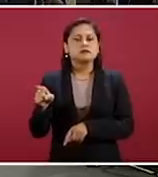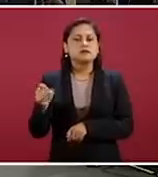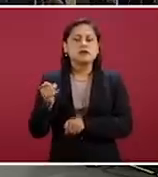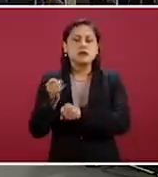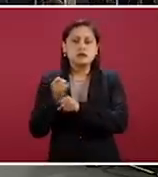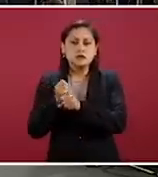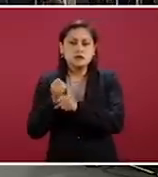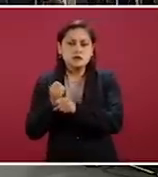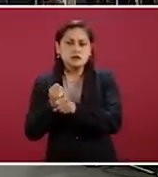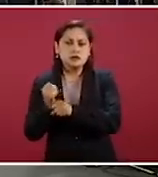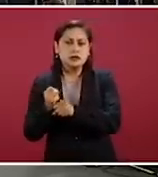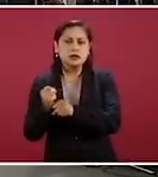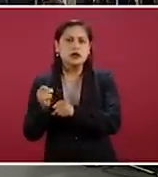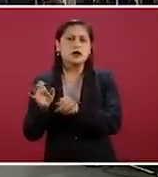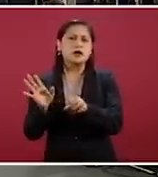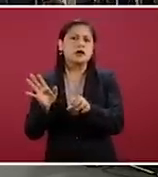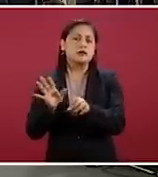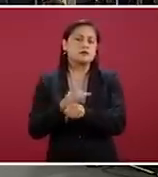usual,